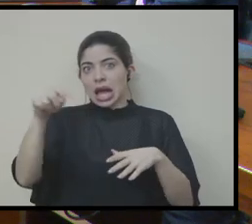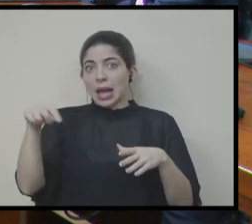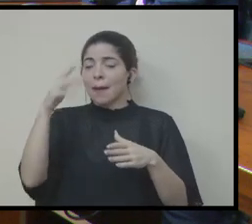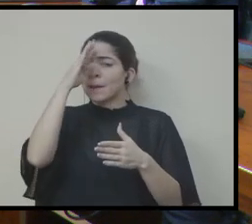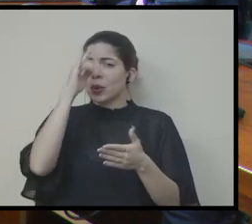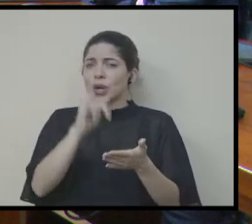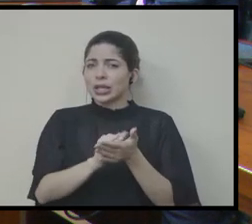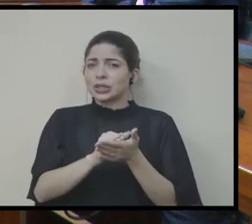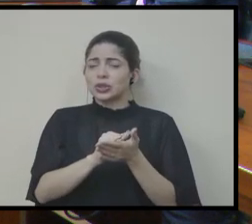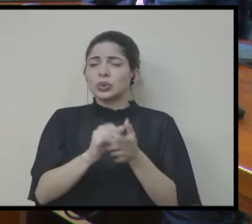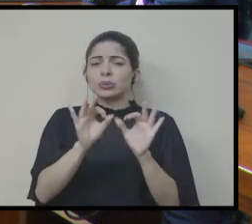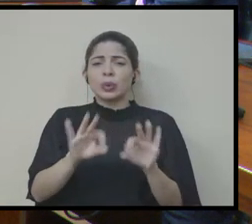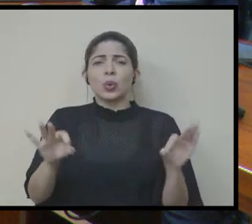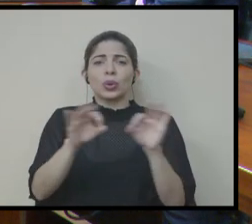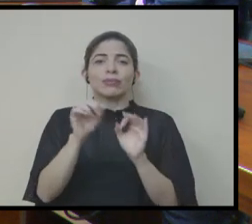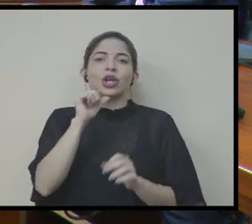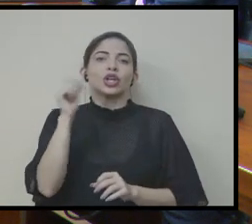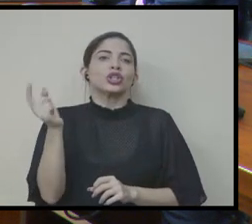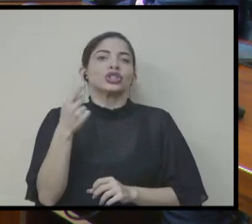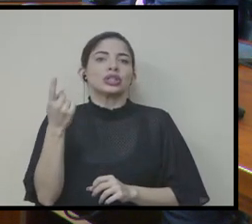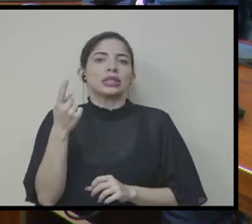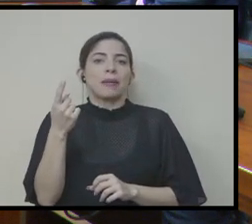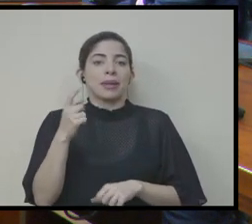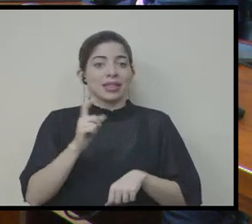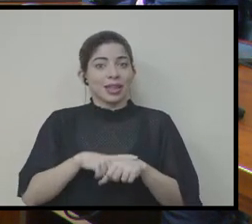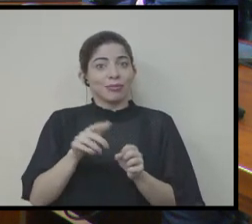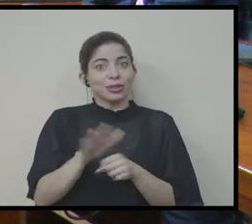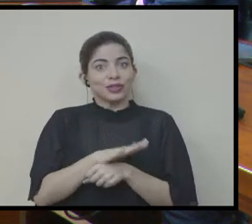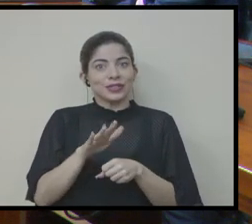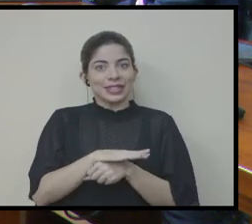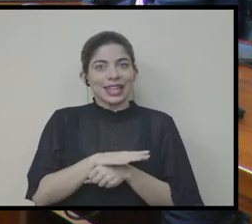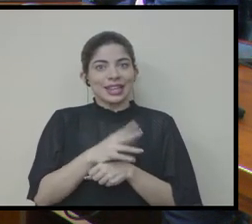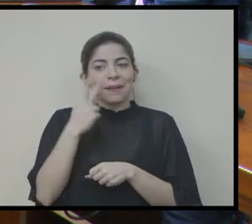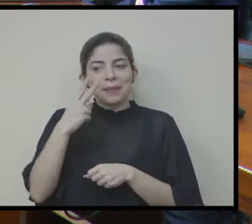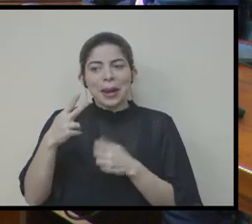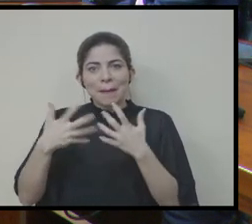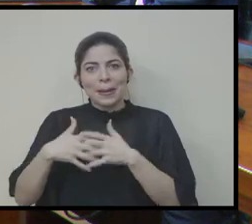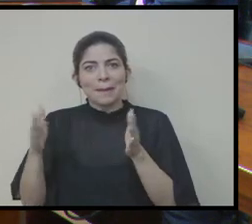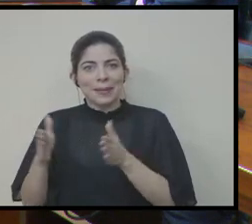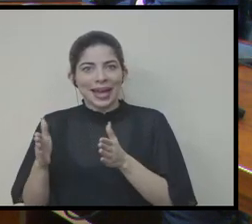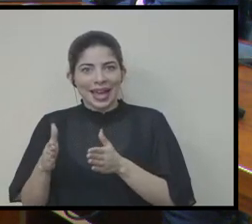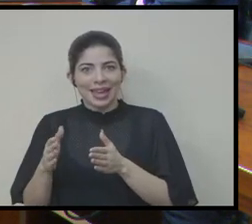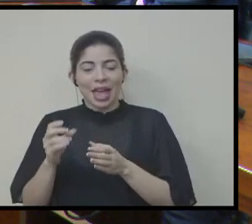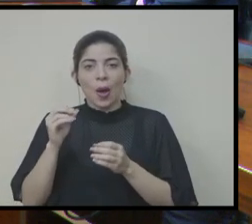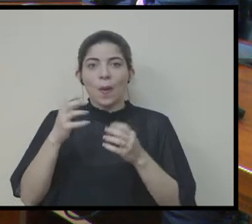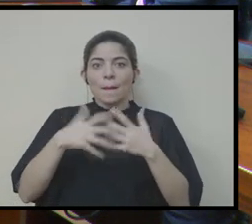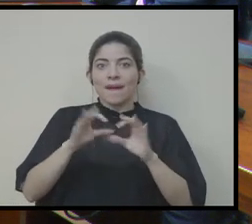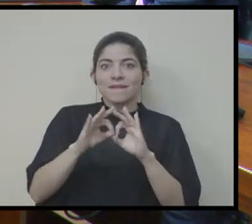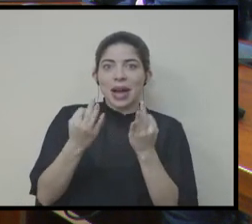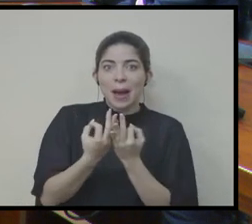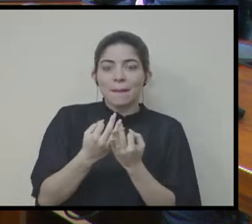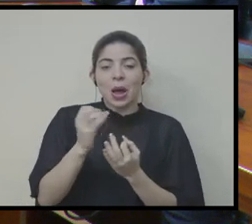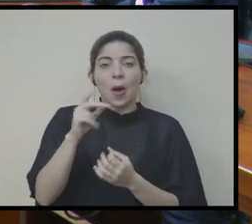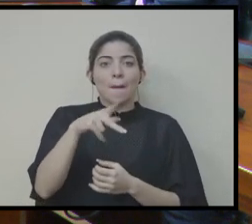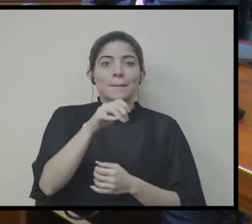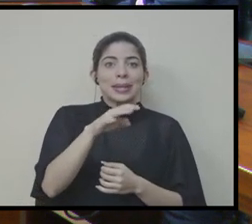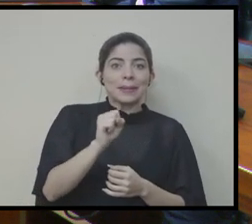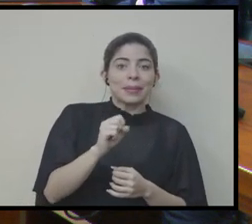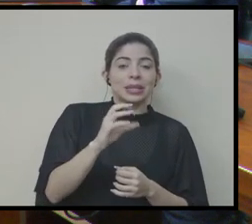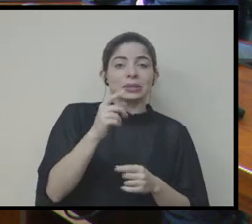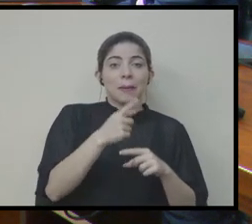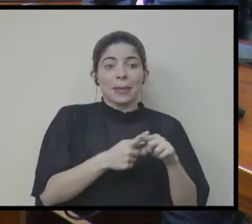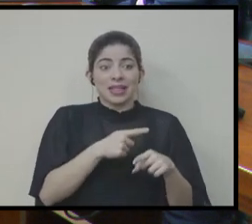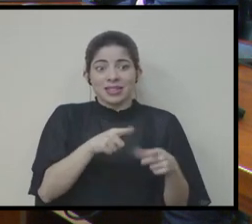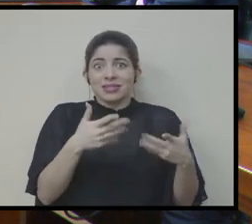eso es tan importante, no siempre le dedicamos todo el tiempo a la pequeña empresa, a la empresa familiar o a la MIPYME o a la mediana que